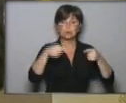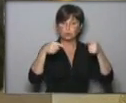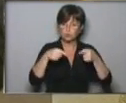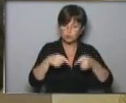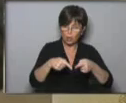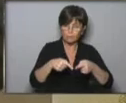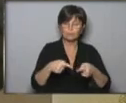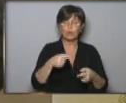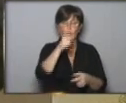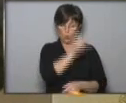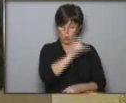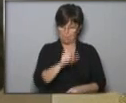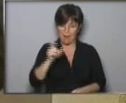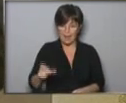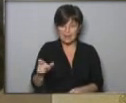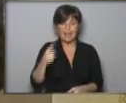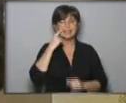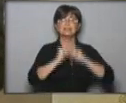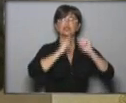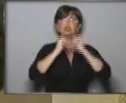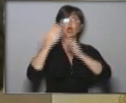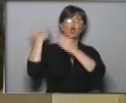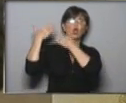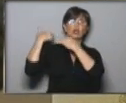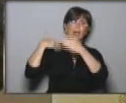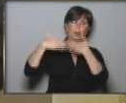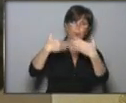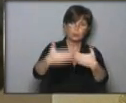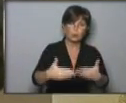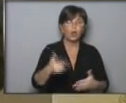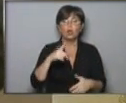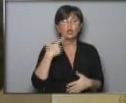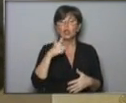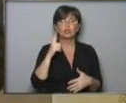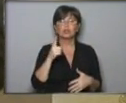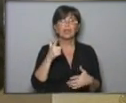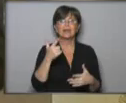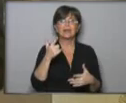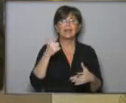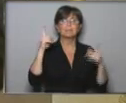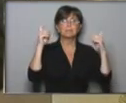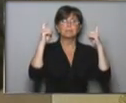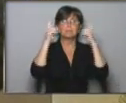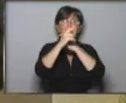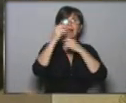histórica con todo lo que comporta, no tiene una naturaleza política,